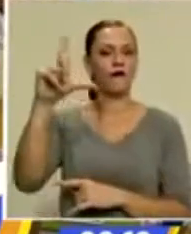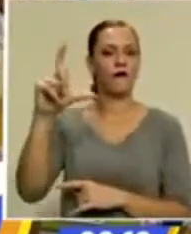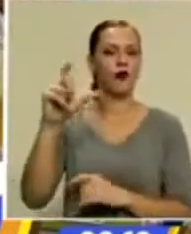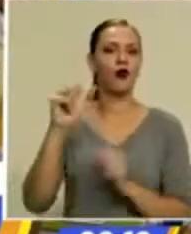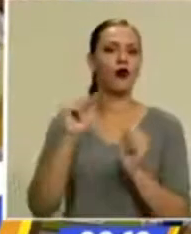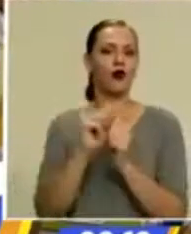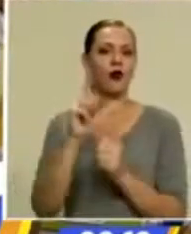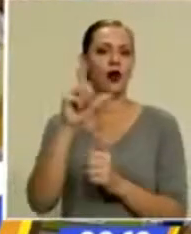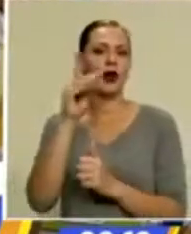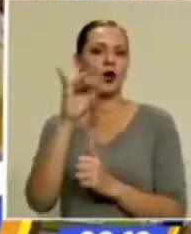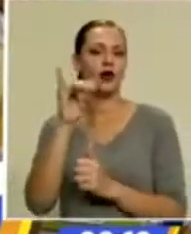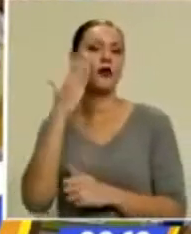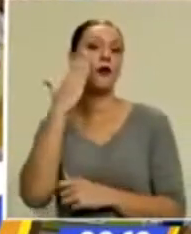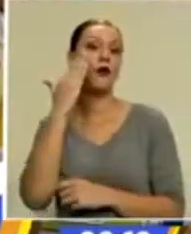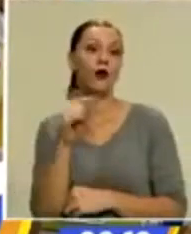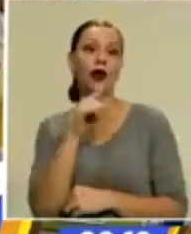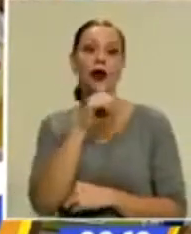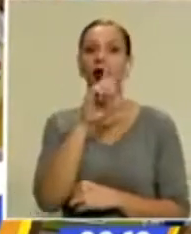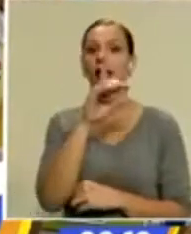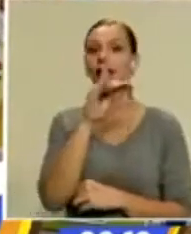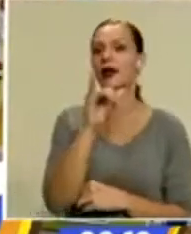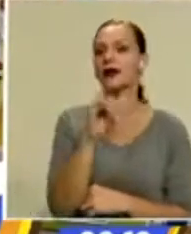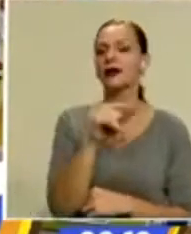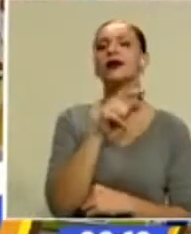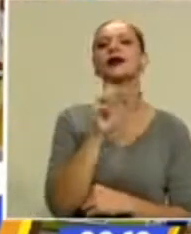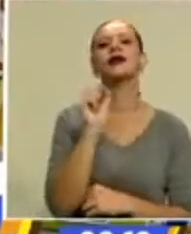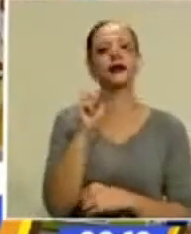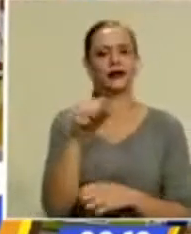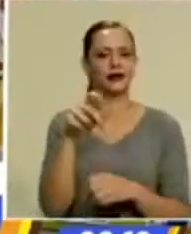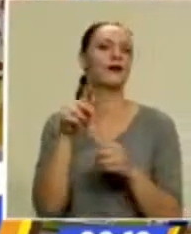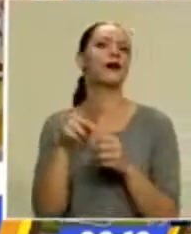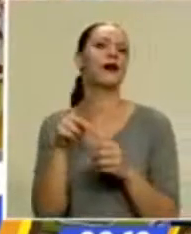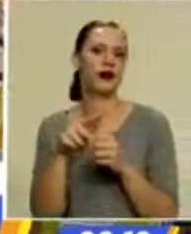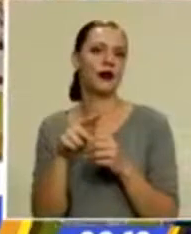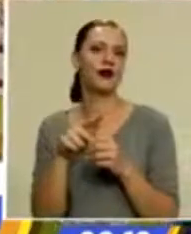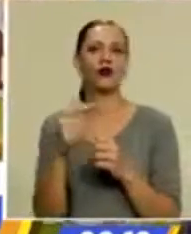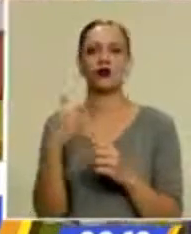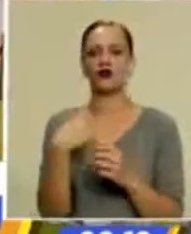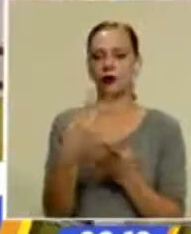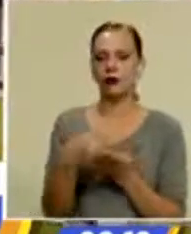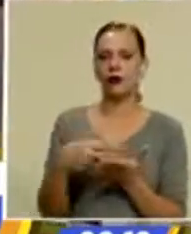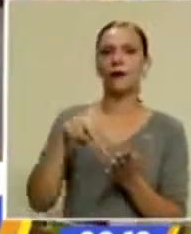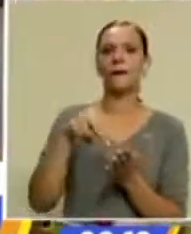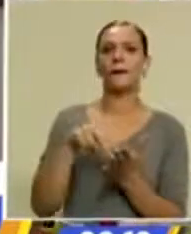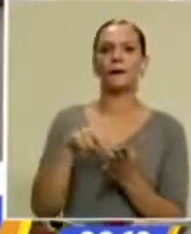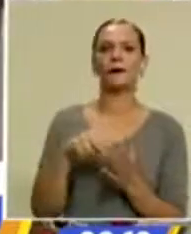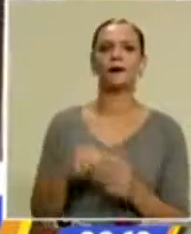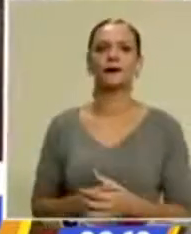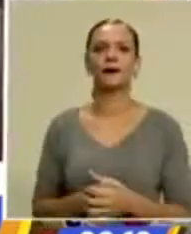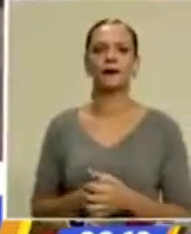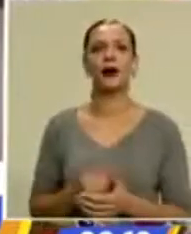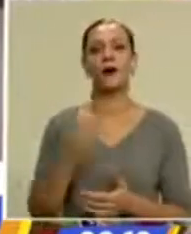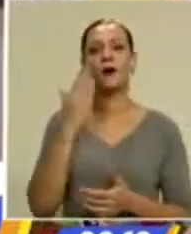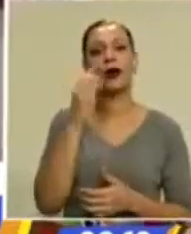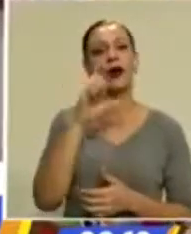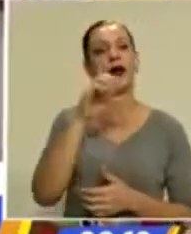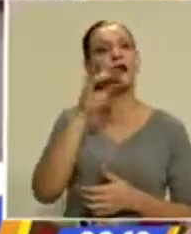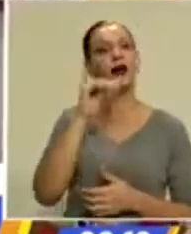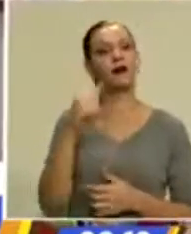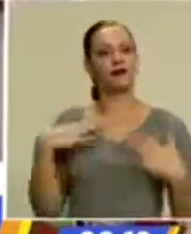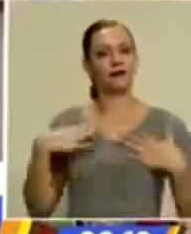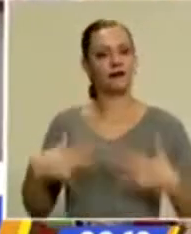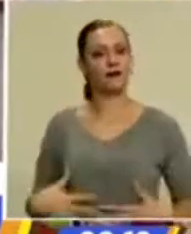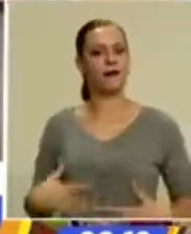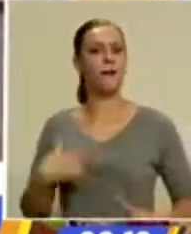con Lady porque Lady sí está participando. Me voy a levantar, chicos, porque Lady viene de